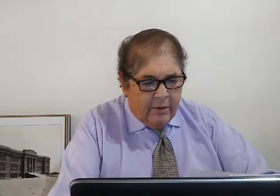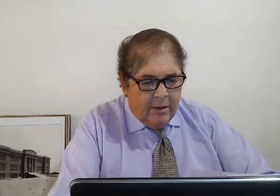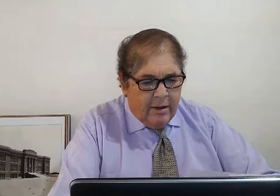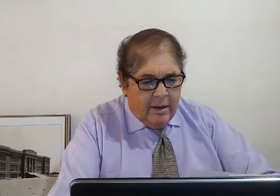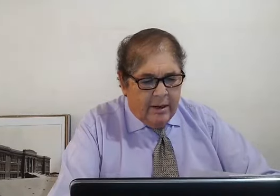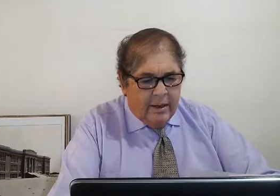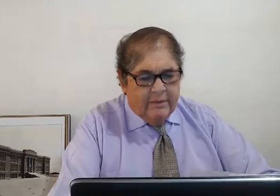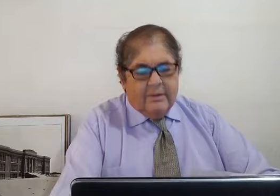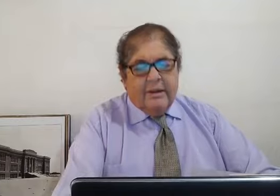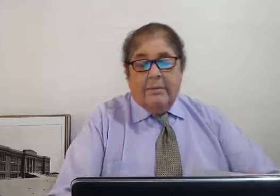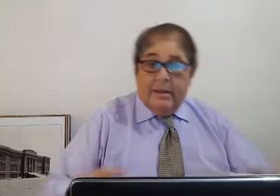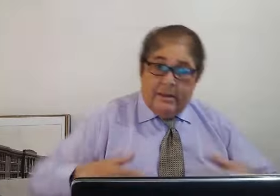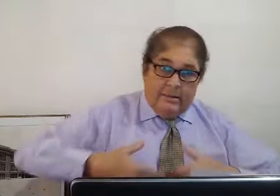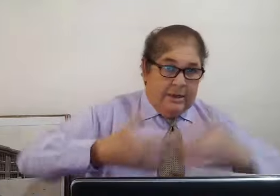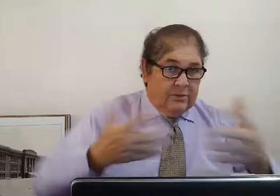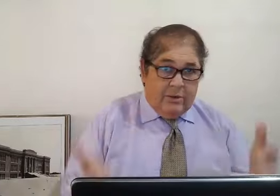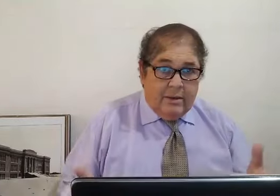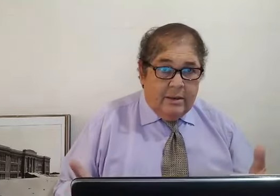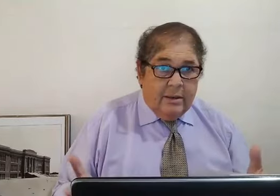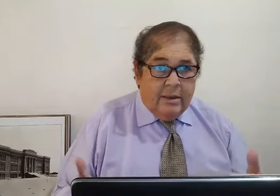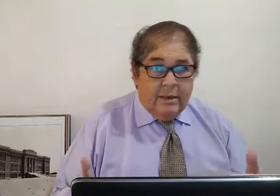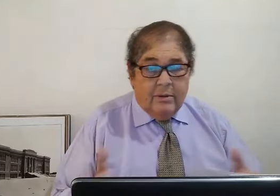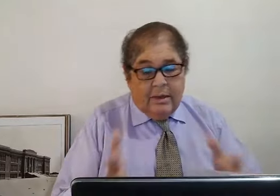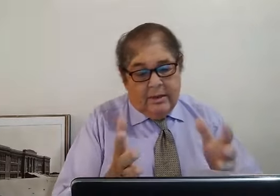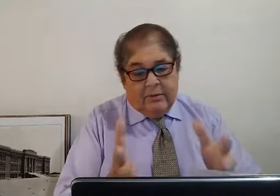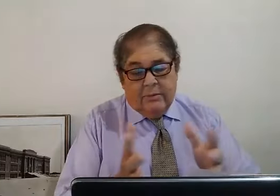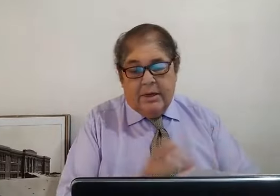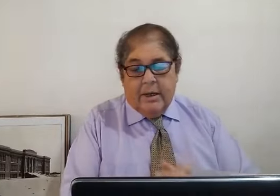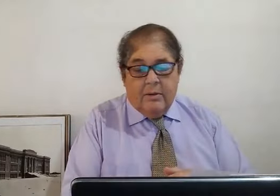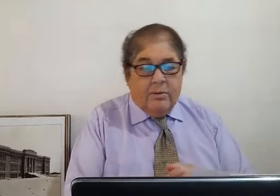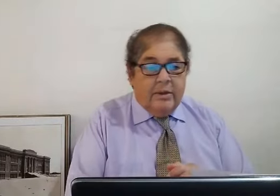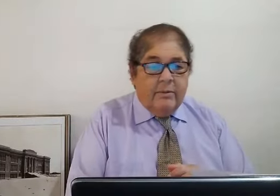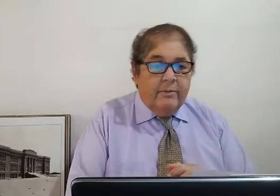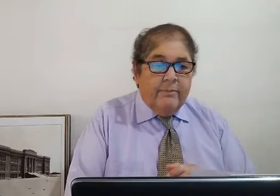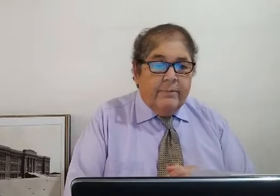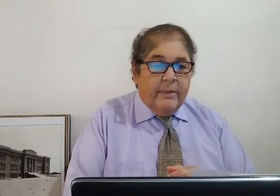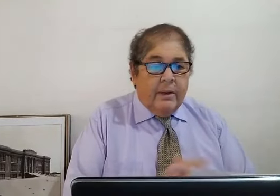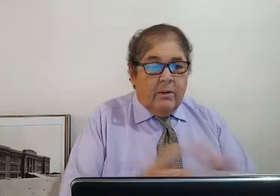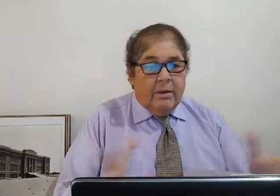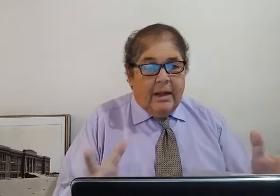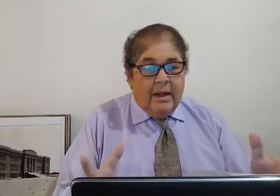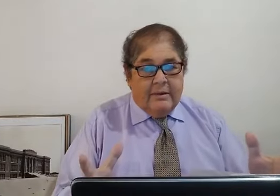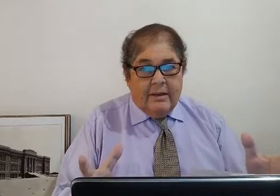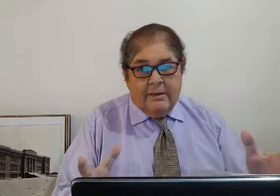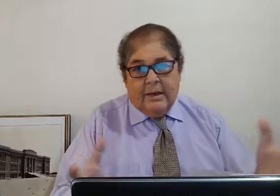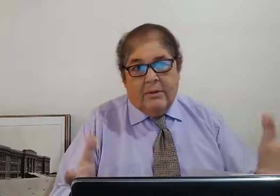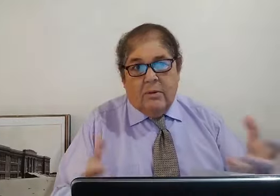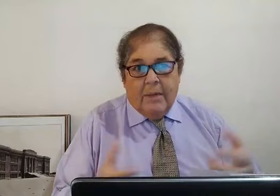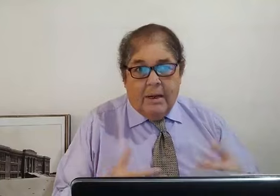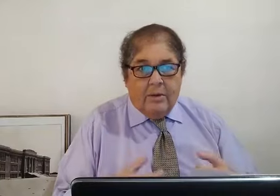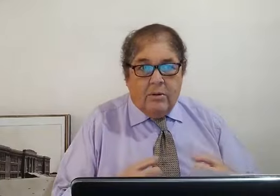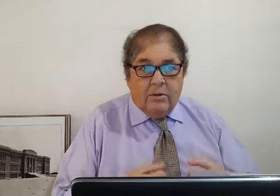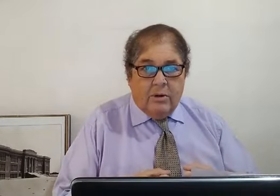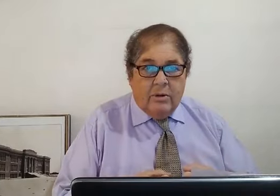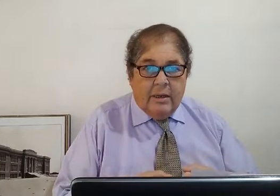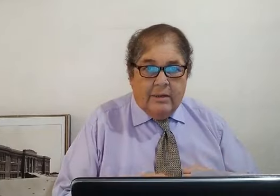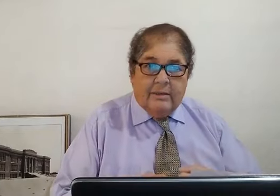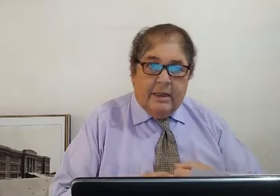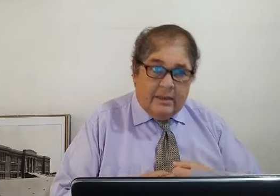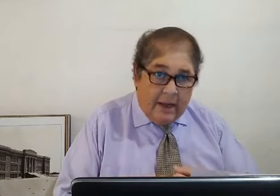gobierno que esencialmente, le estoy dando el resumen ejecutivo, lo que hace es retomar el